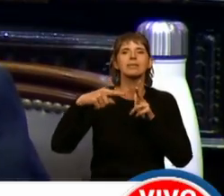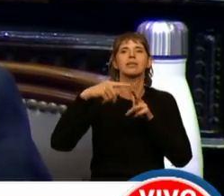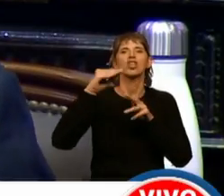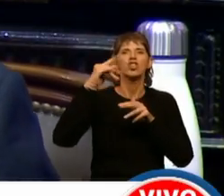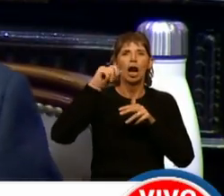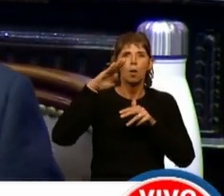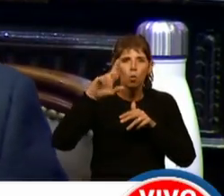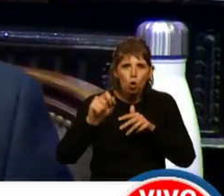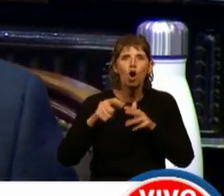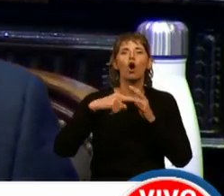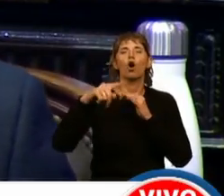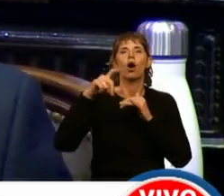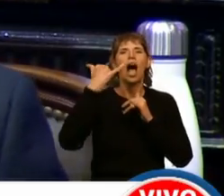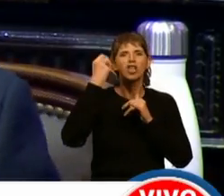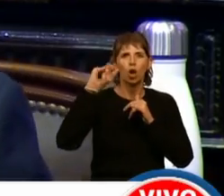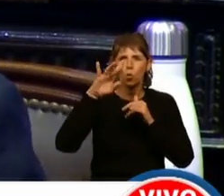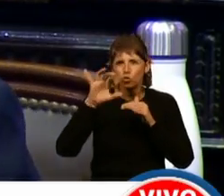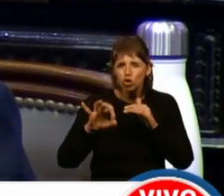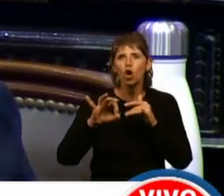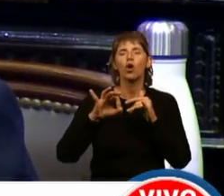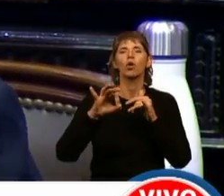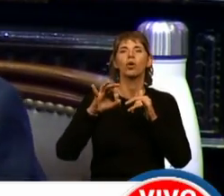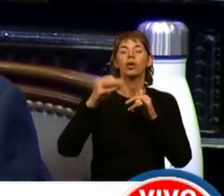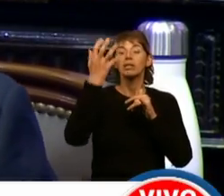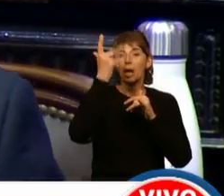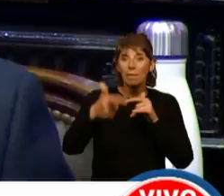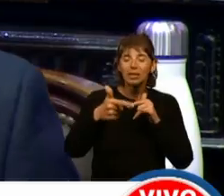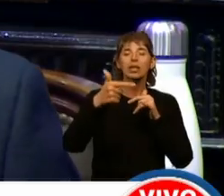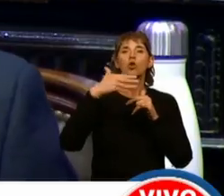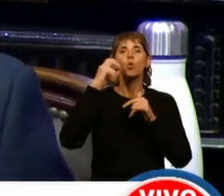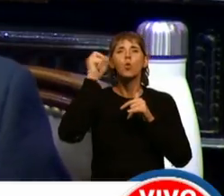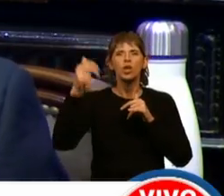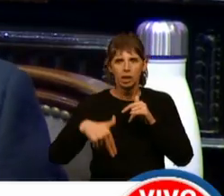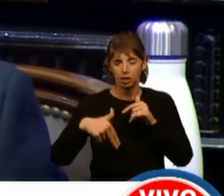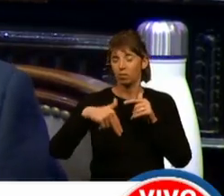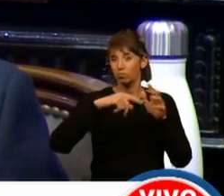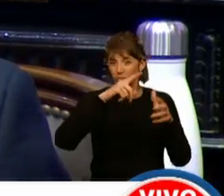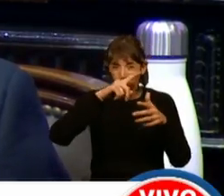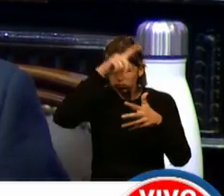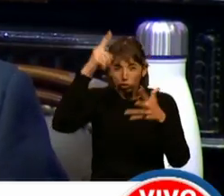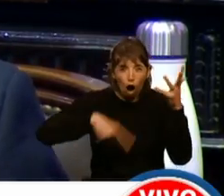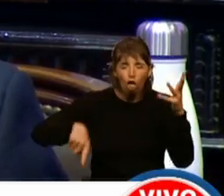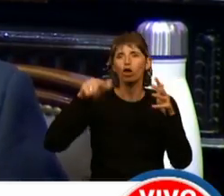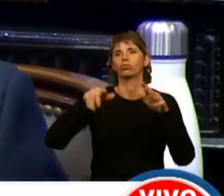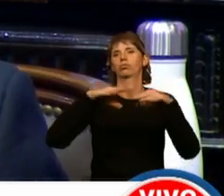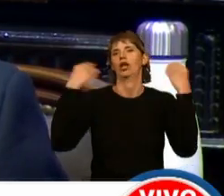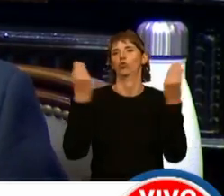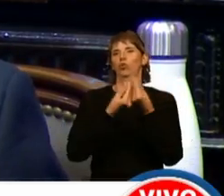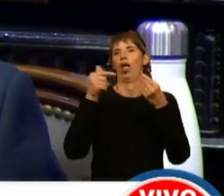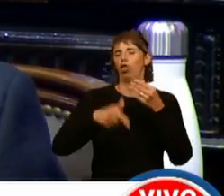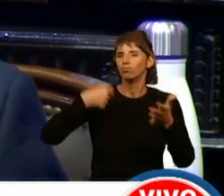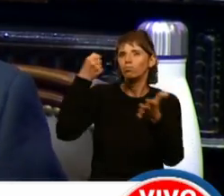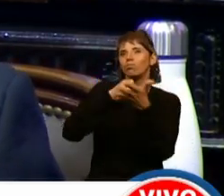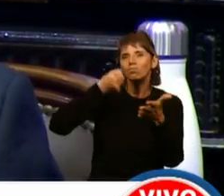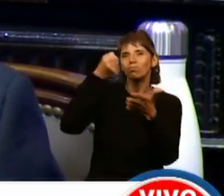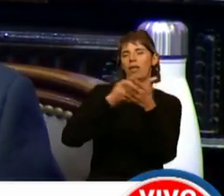ayacucho libertador general san martín y junín para todos ellos este el resultado de la lucha